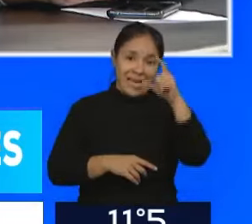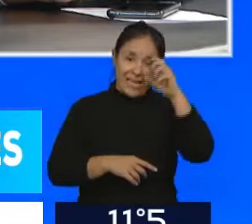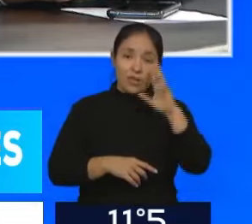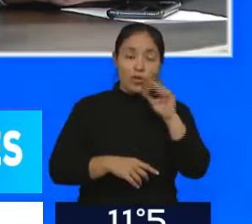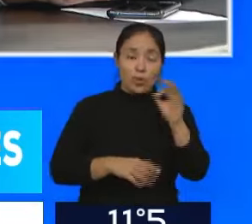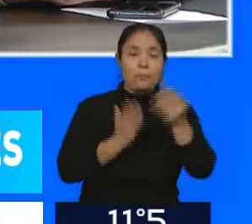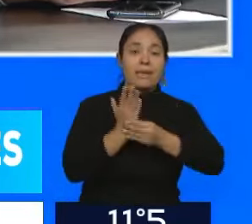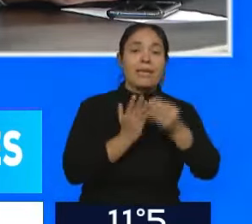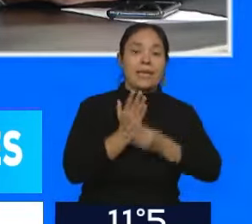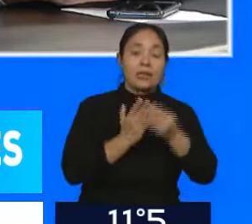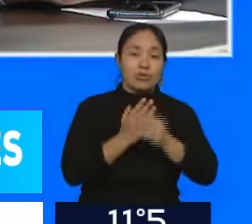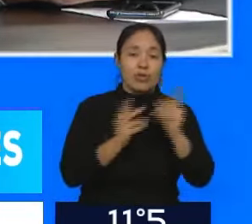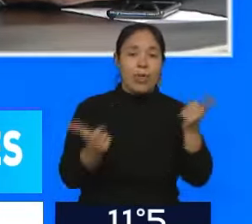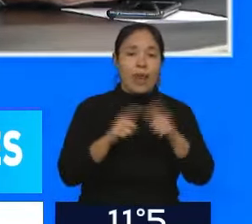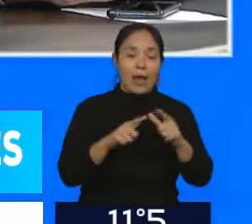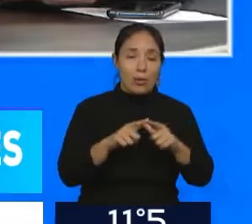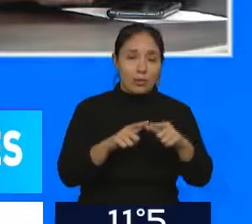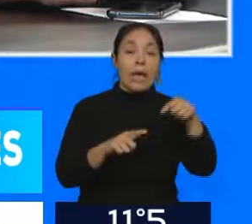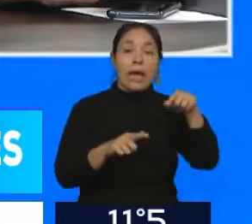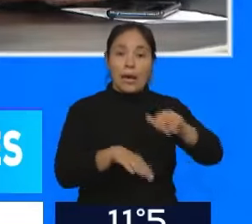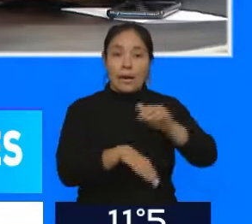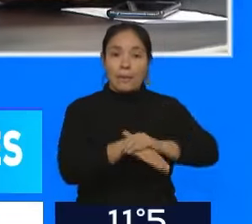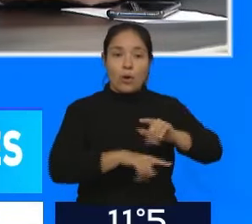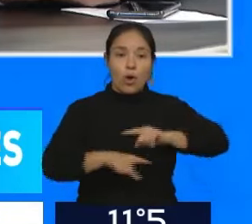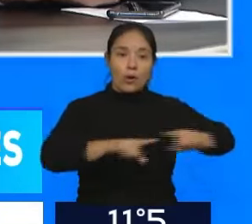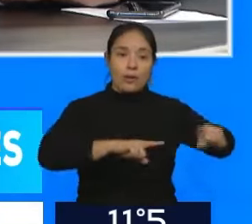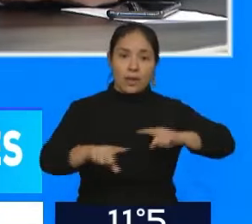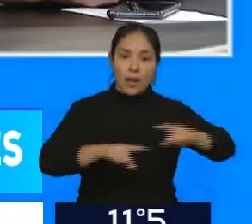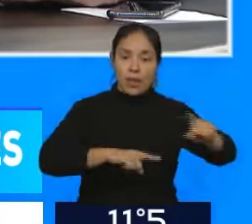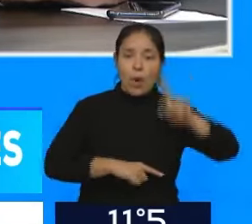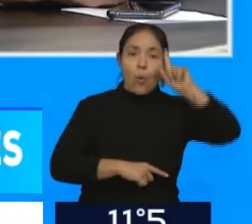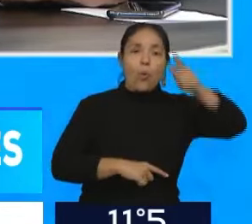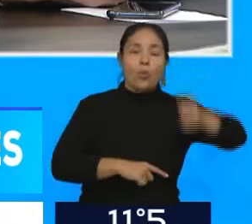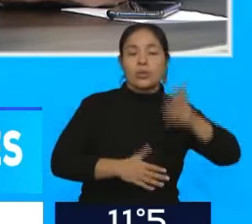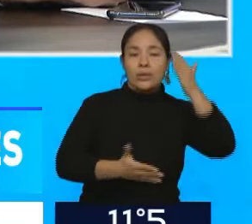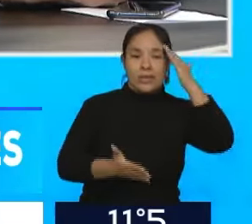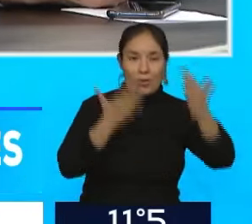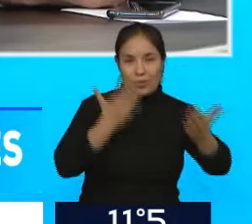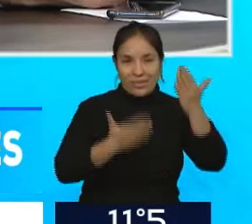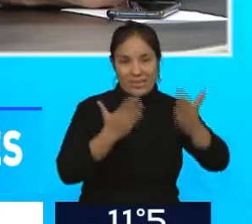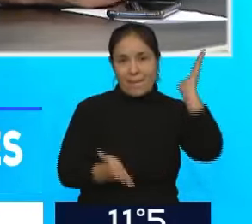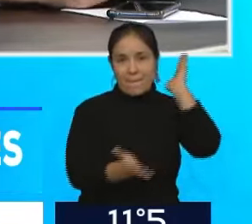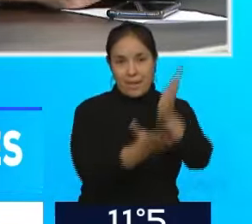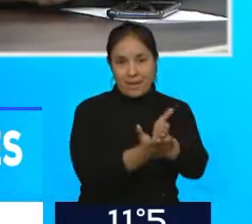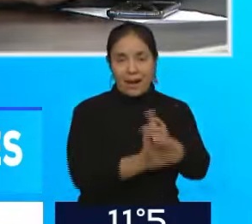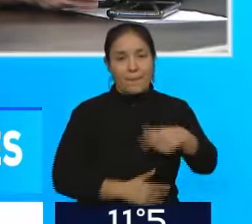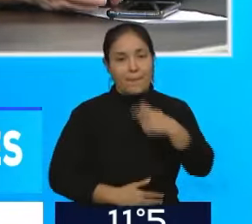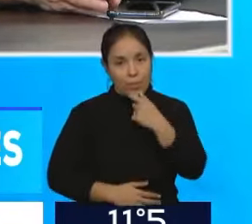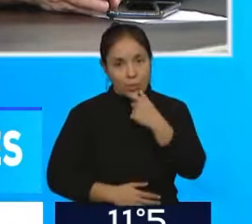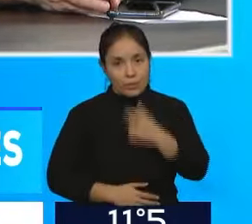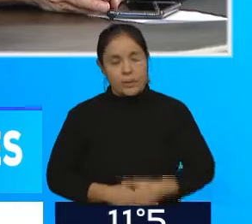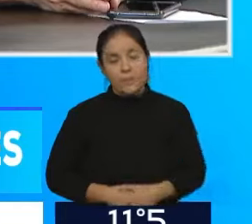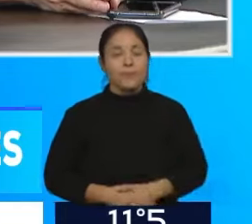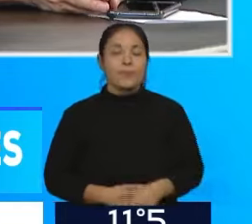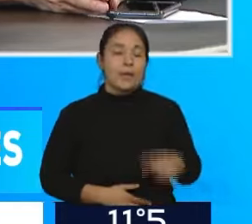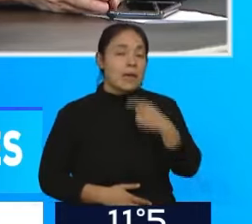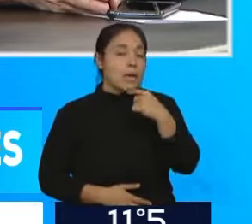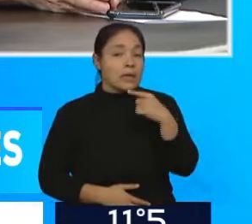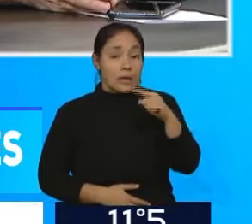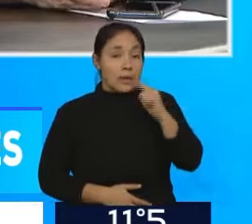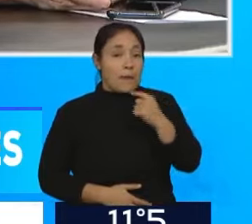Corte, coordinador de toda la justicia penal en la provincia de Mendoza. Le preguntamos acerca